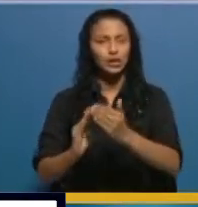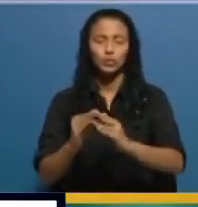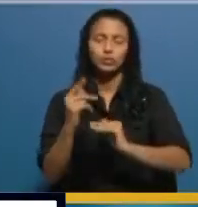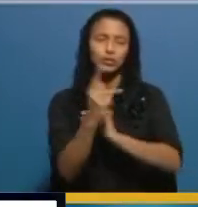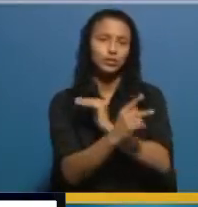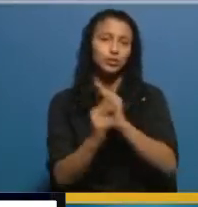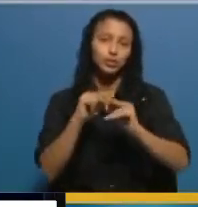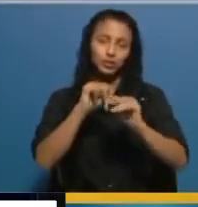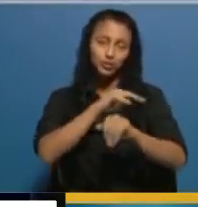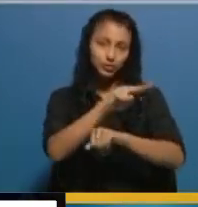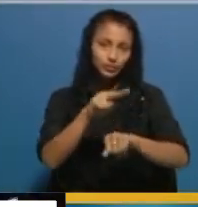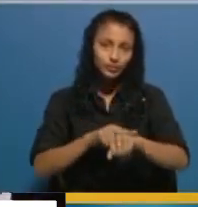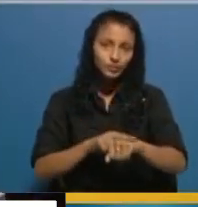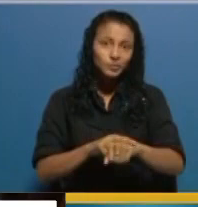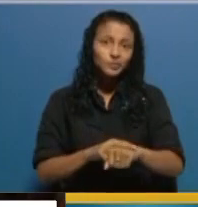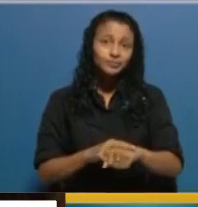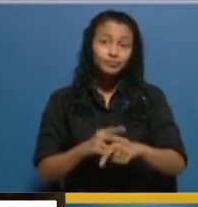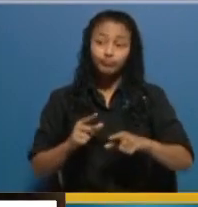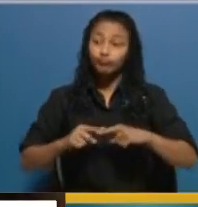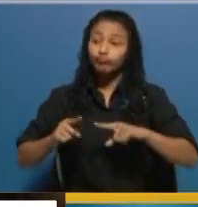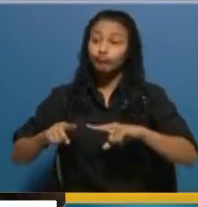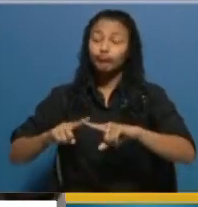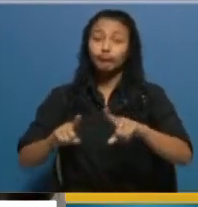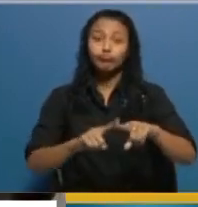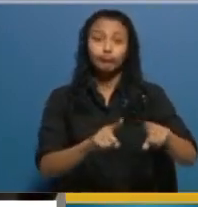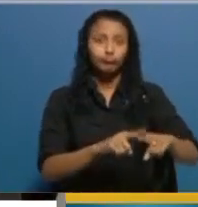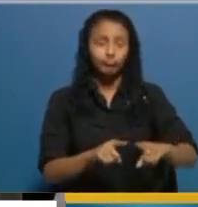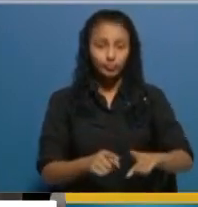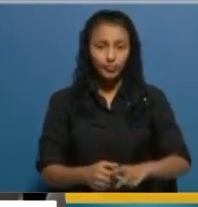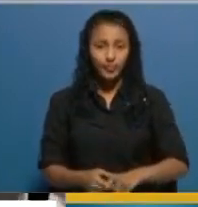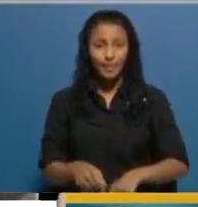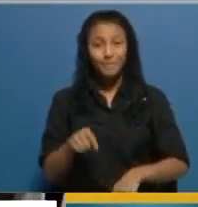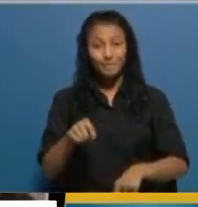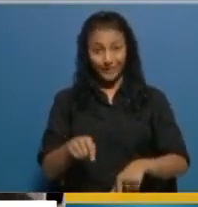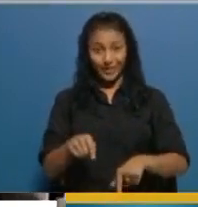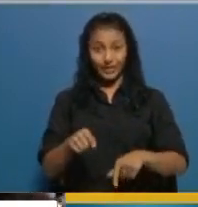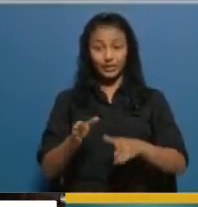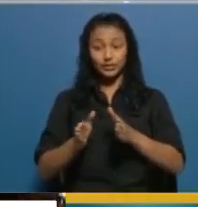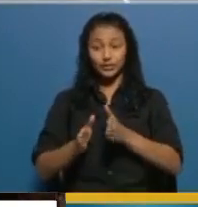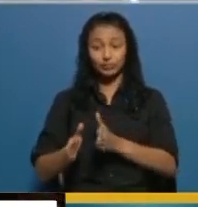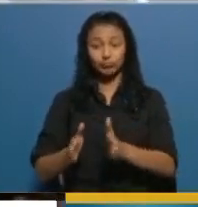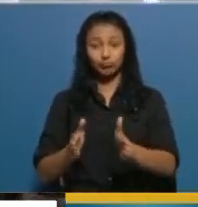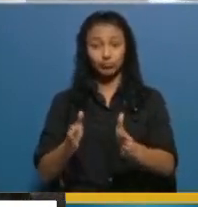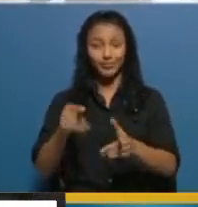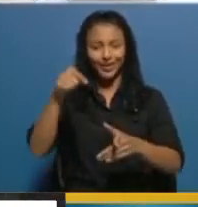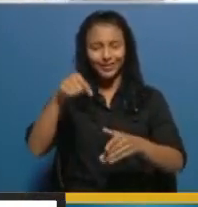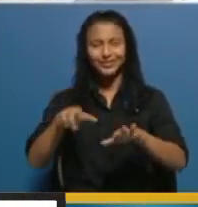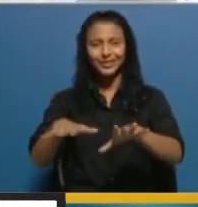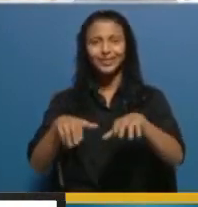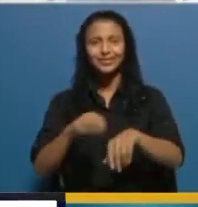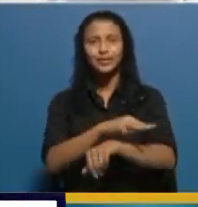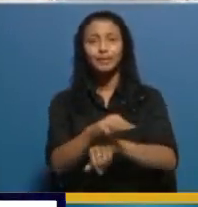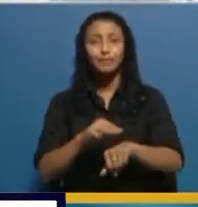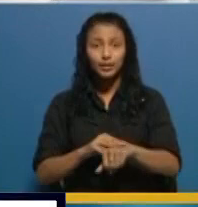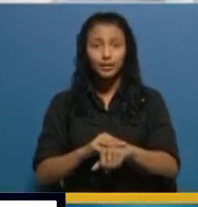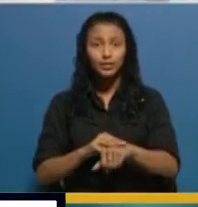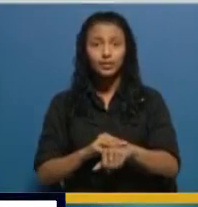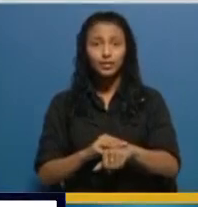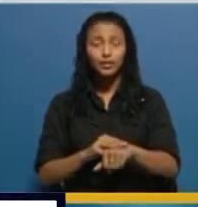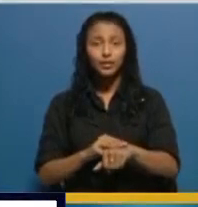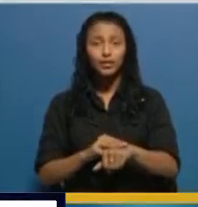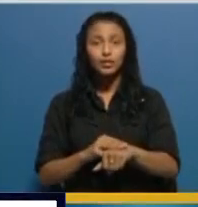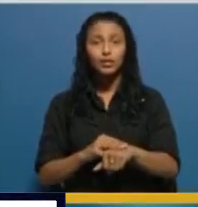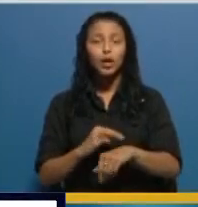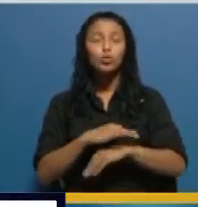integración de los diversos elementos que la conforman en ese camino esta asamblea estará en la disposición de